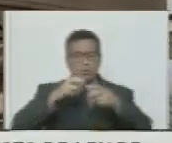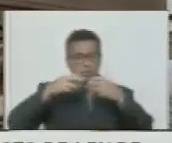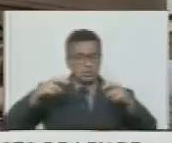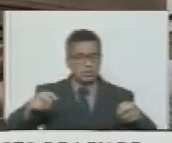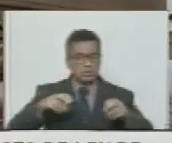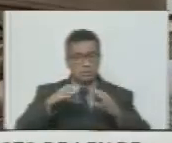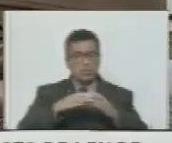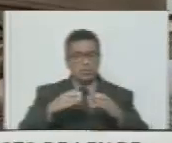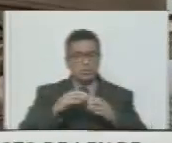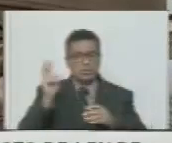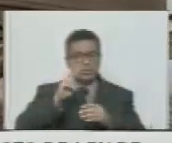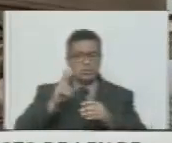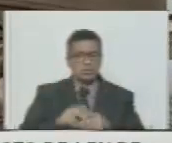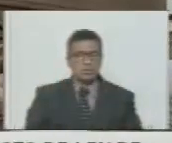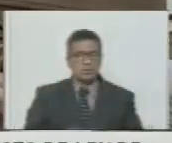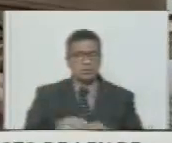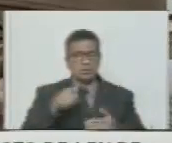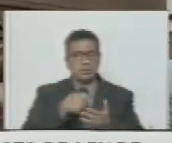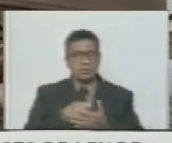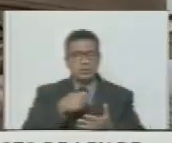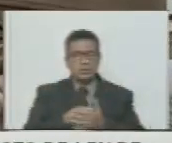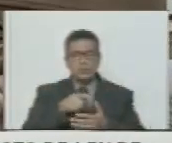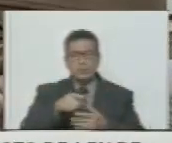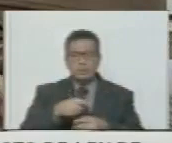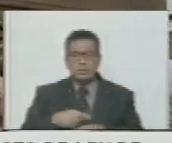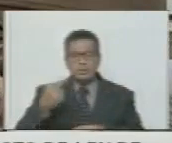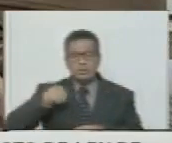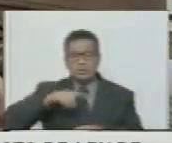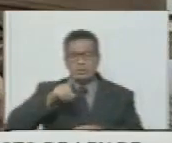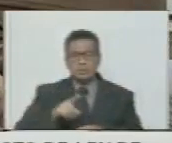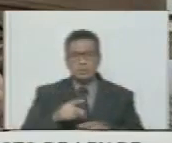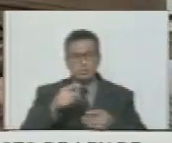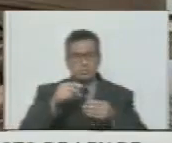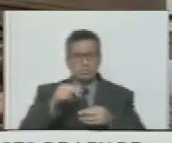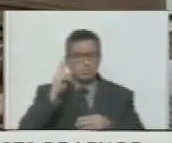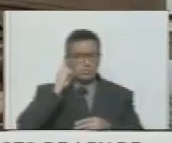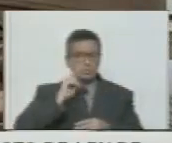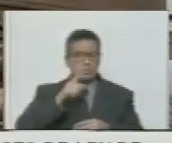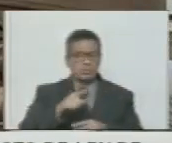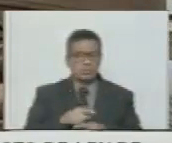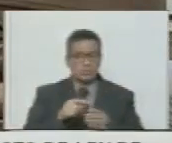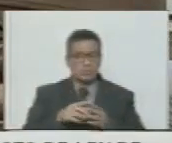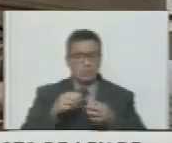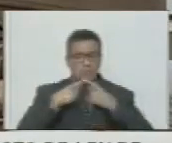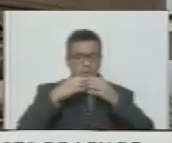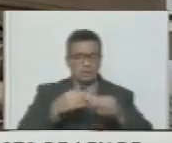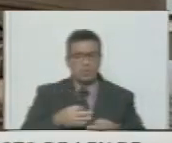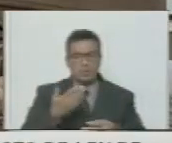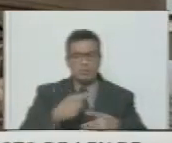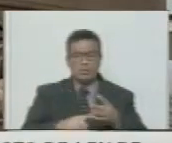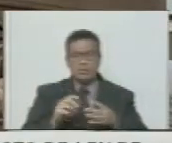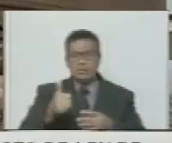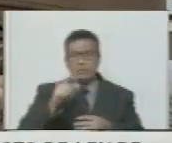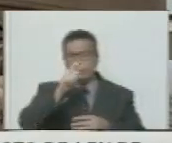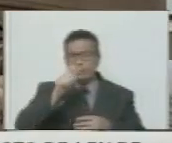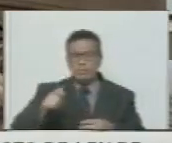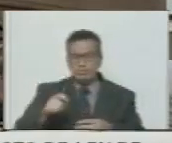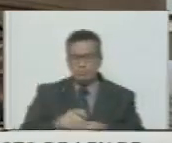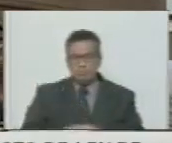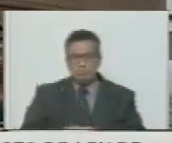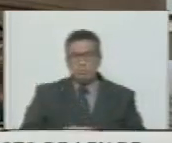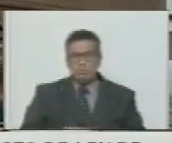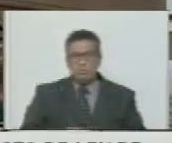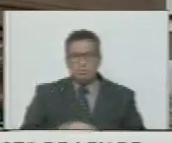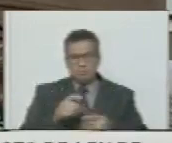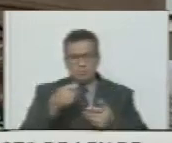o en títulos del Estado venezolano indexados y denominados en bolívares, una garantía equivalente al